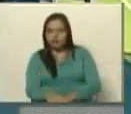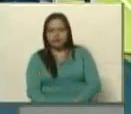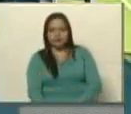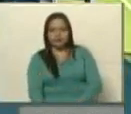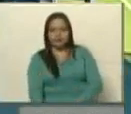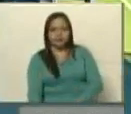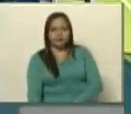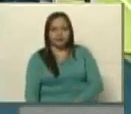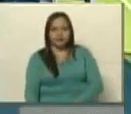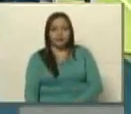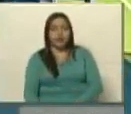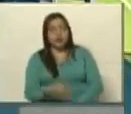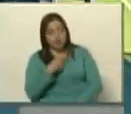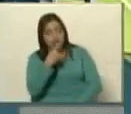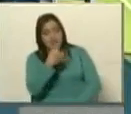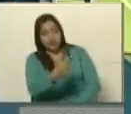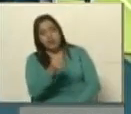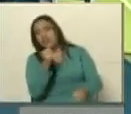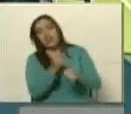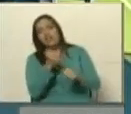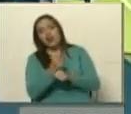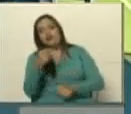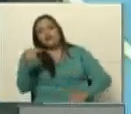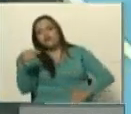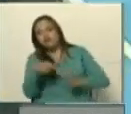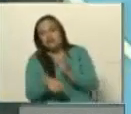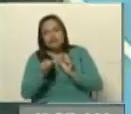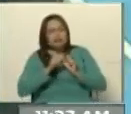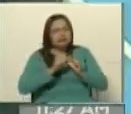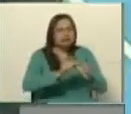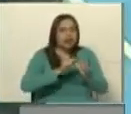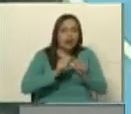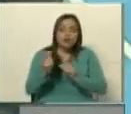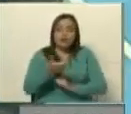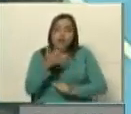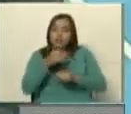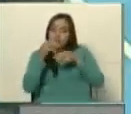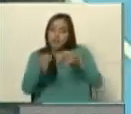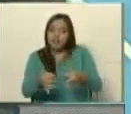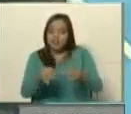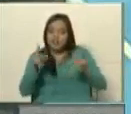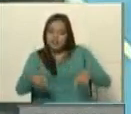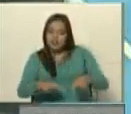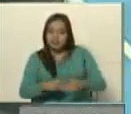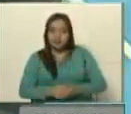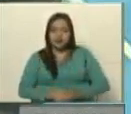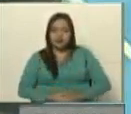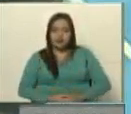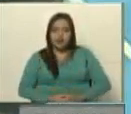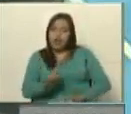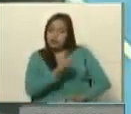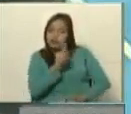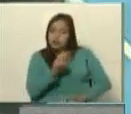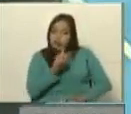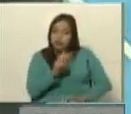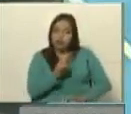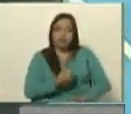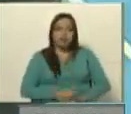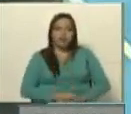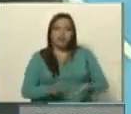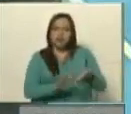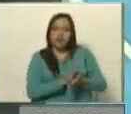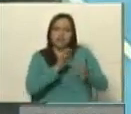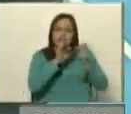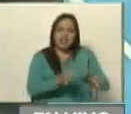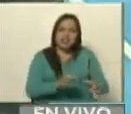diría que es un trabajo intenso, es un trabajo constantemente de la búsqueda de la verdad también, y no solamente de saber la verdad, sino